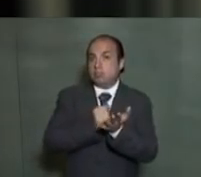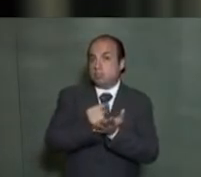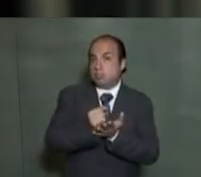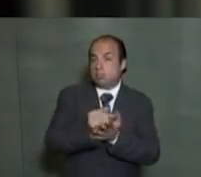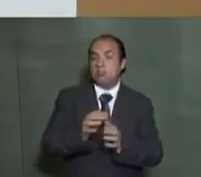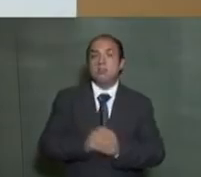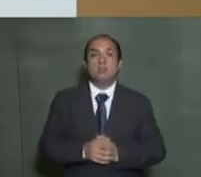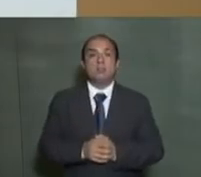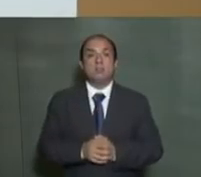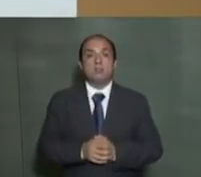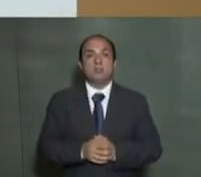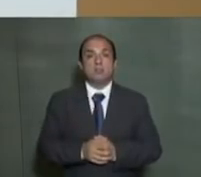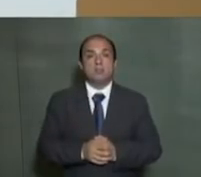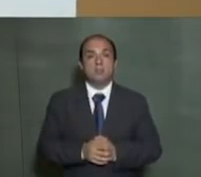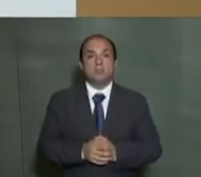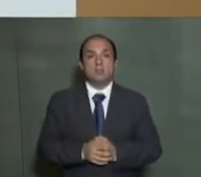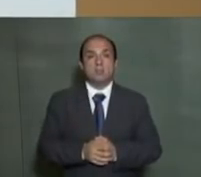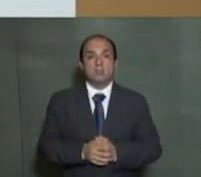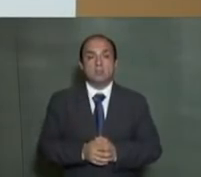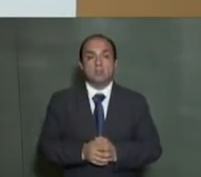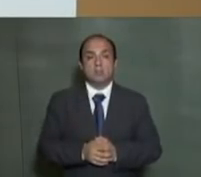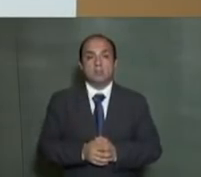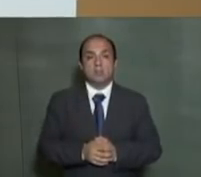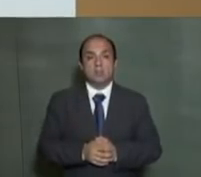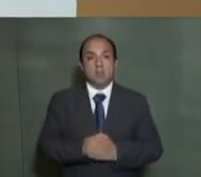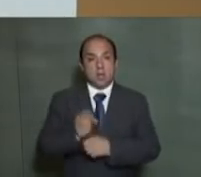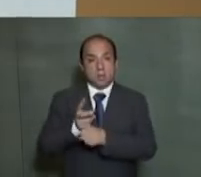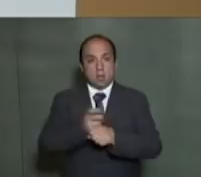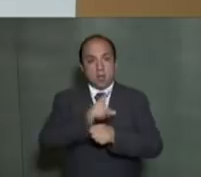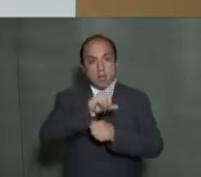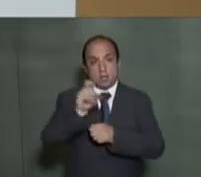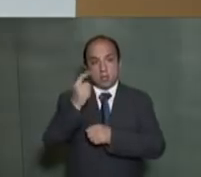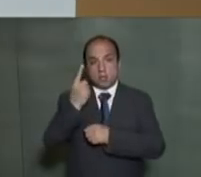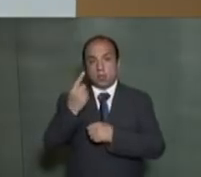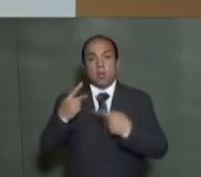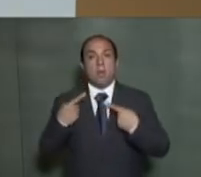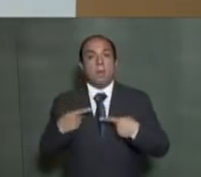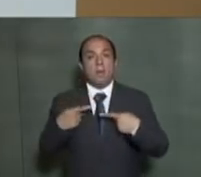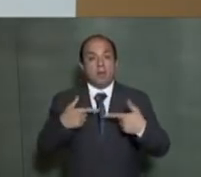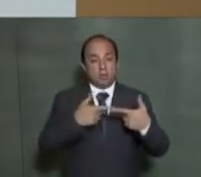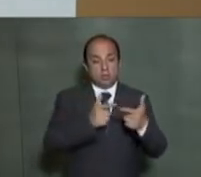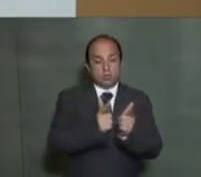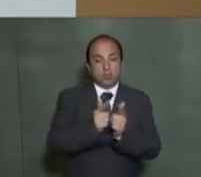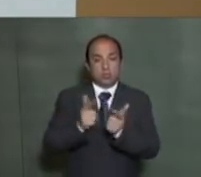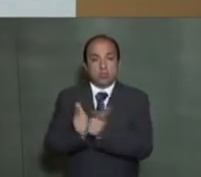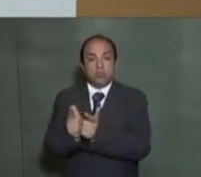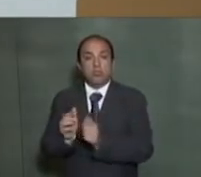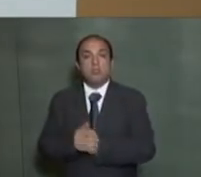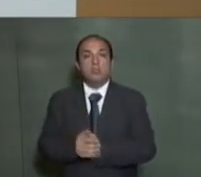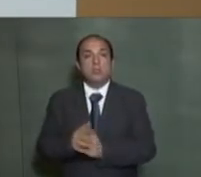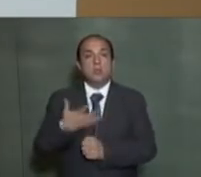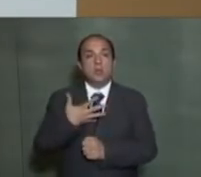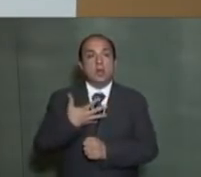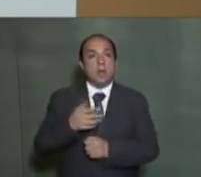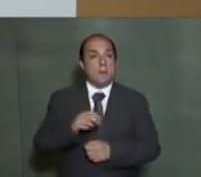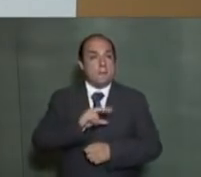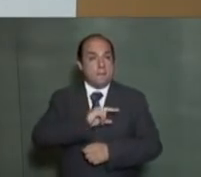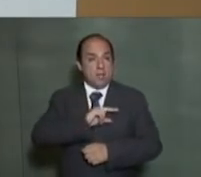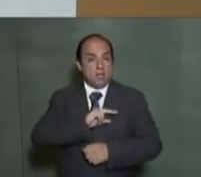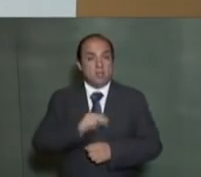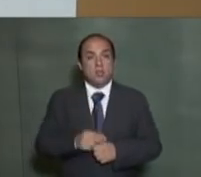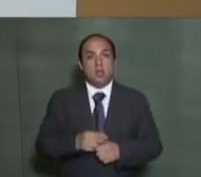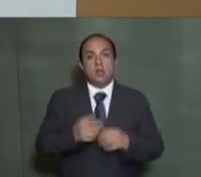Nieto, se convocaron a 101 brigadistas, entre los cuales hubieron especialistas en